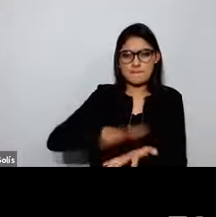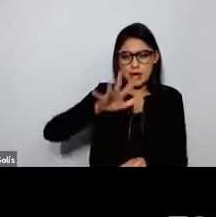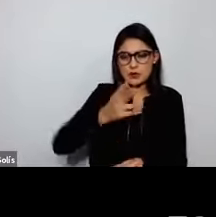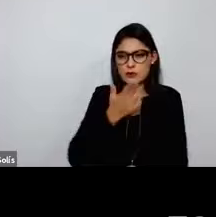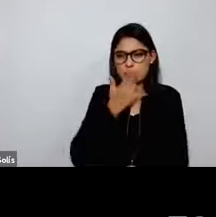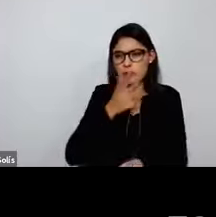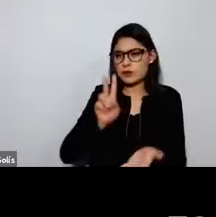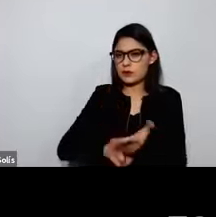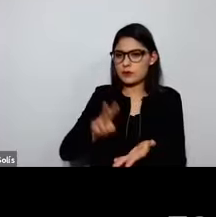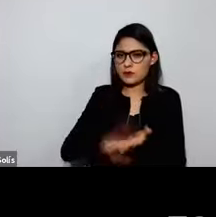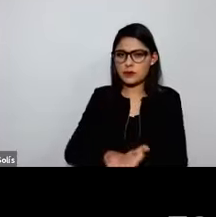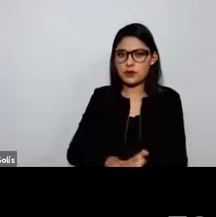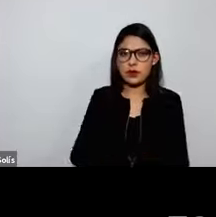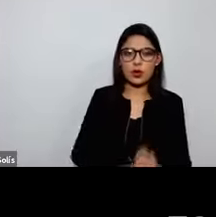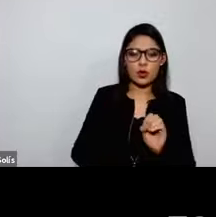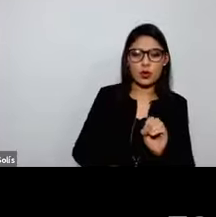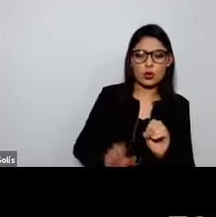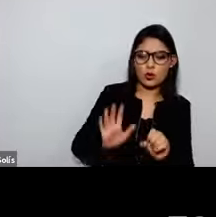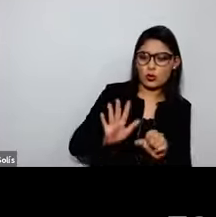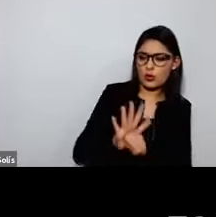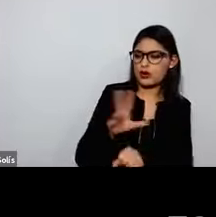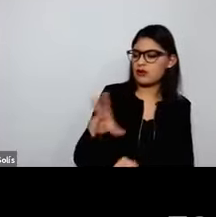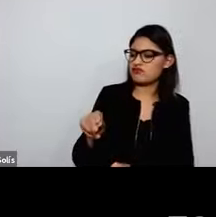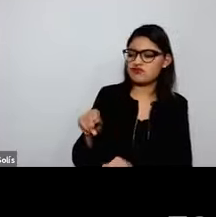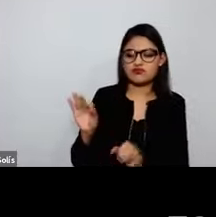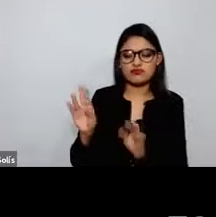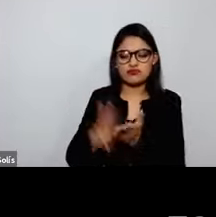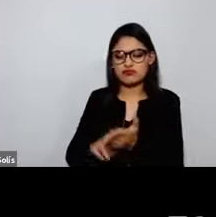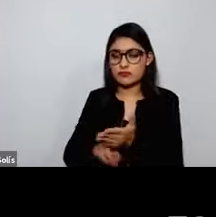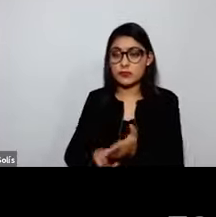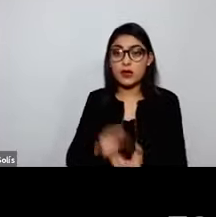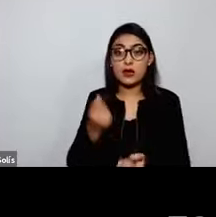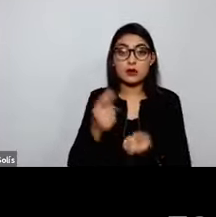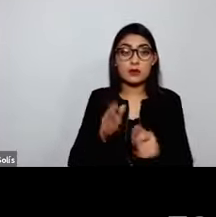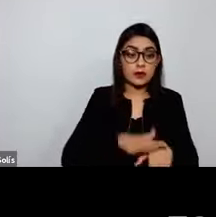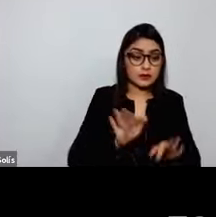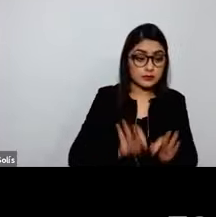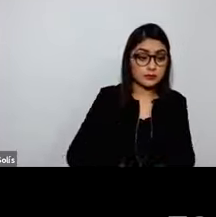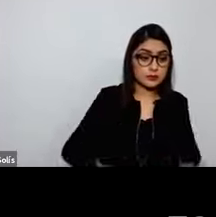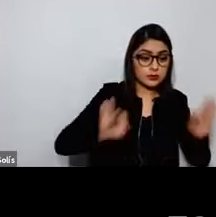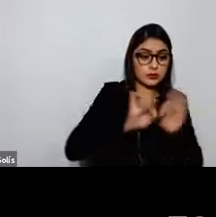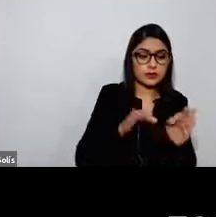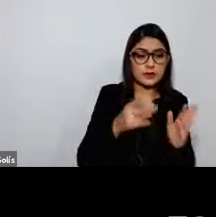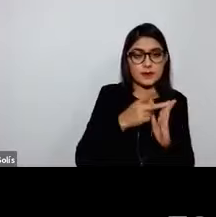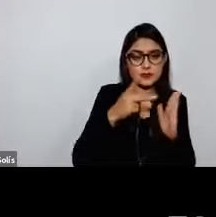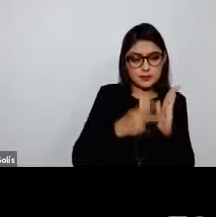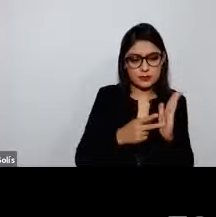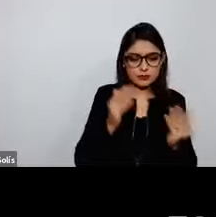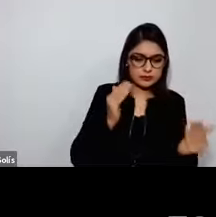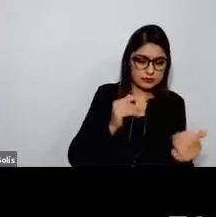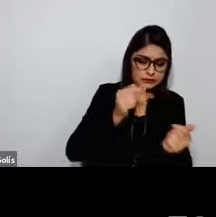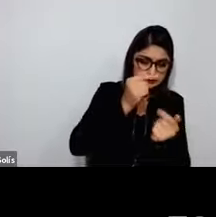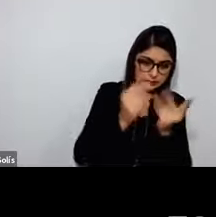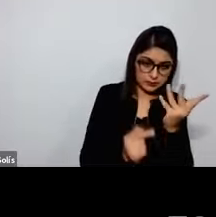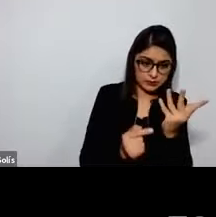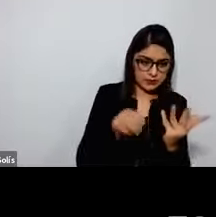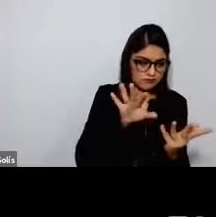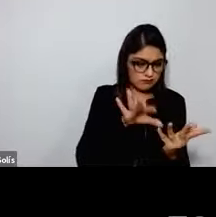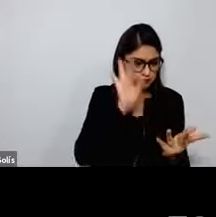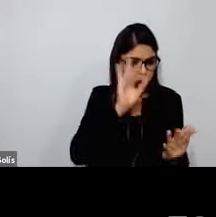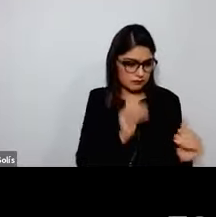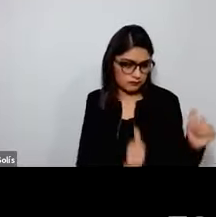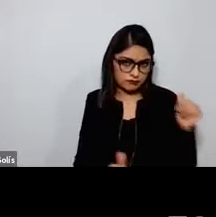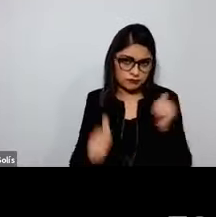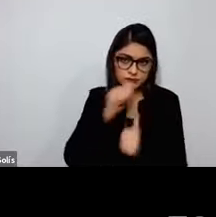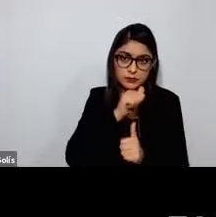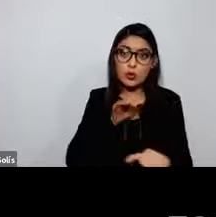escala axiológica, qué nos parece más relevante cuando entran en colisión los principios, cómo hacemos estos test de